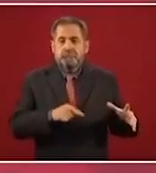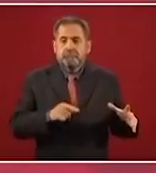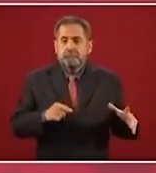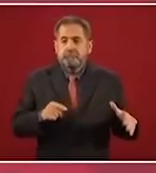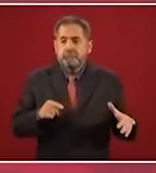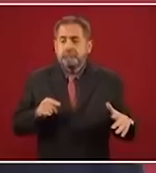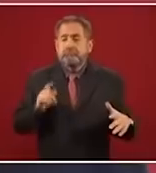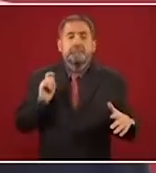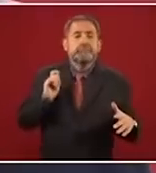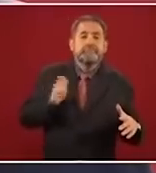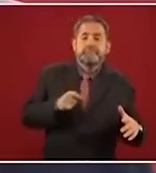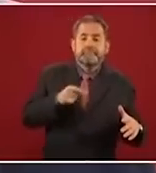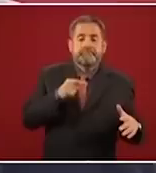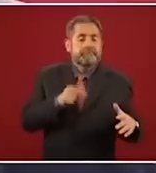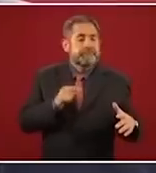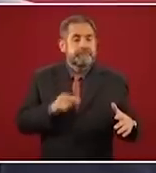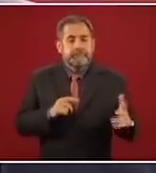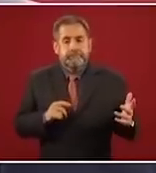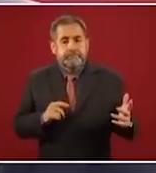declaraciones